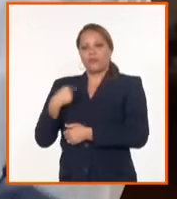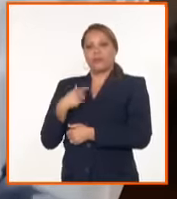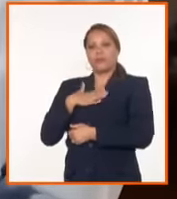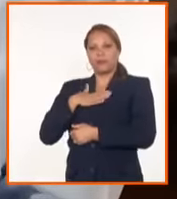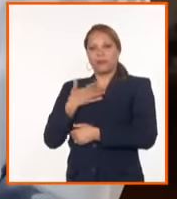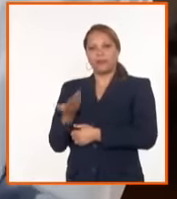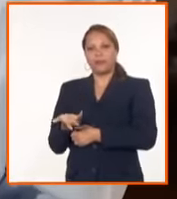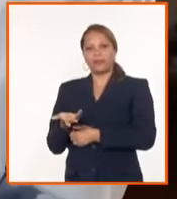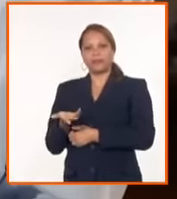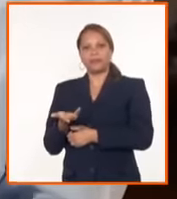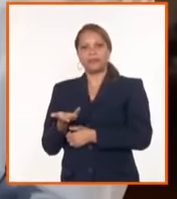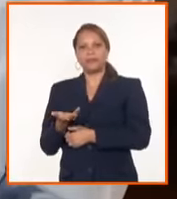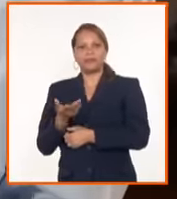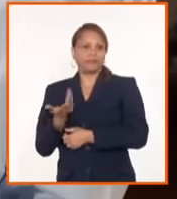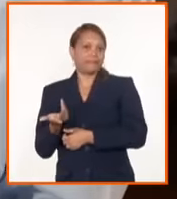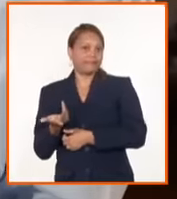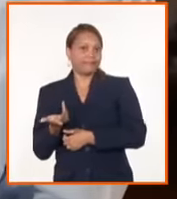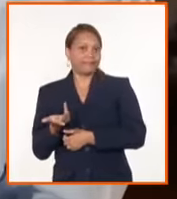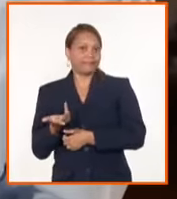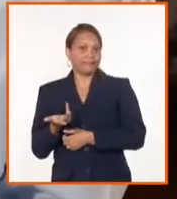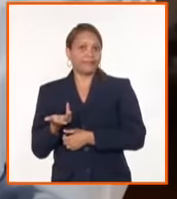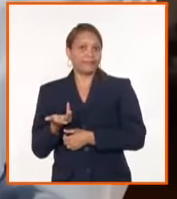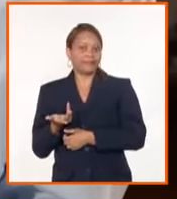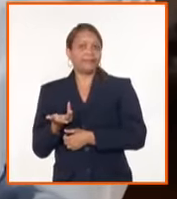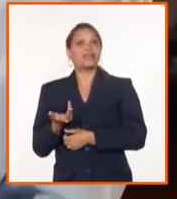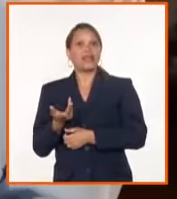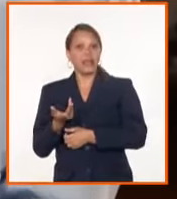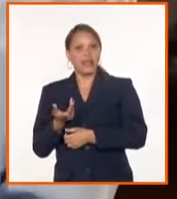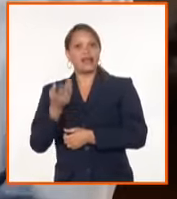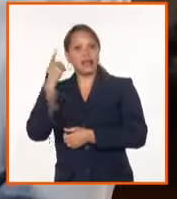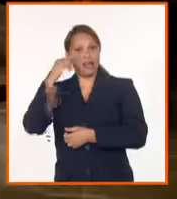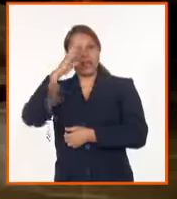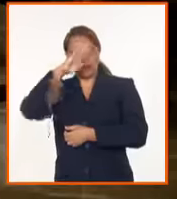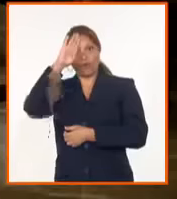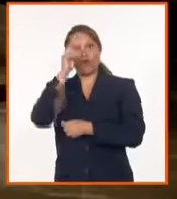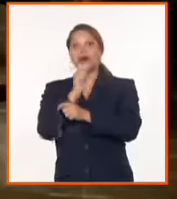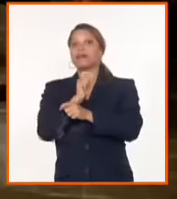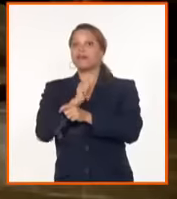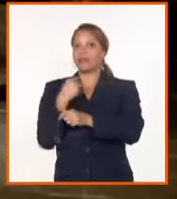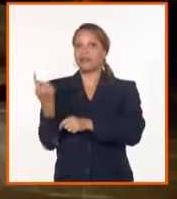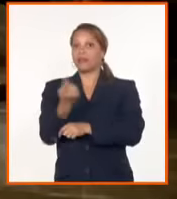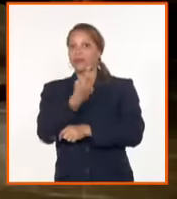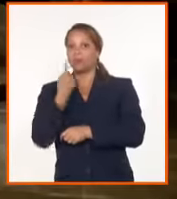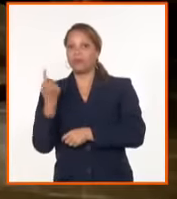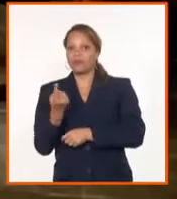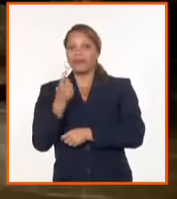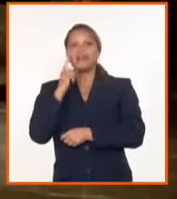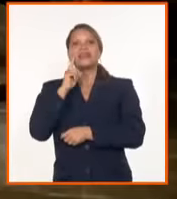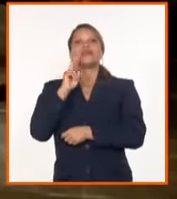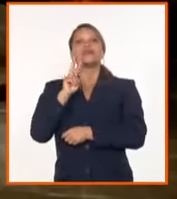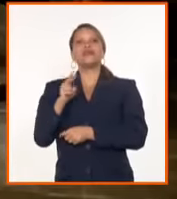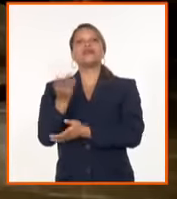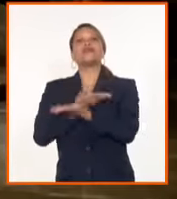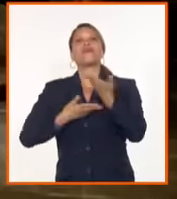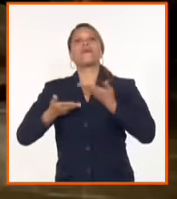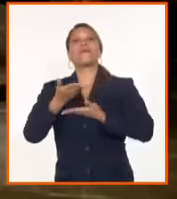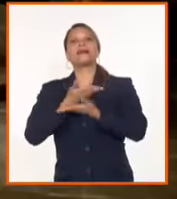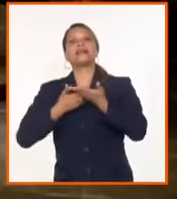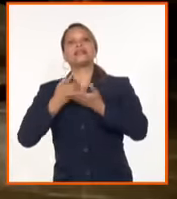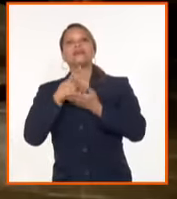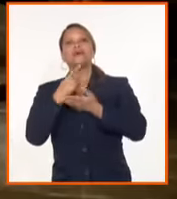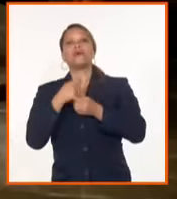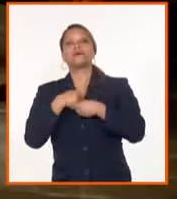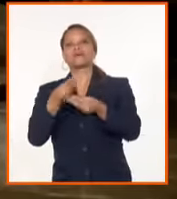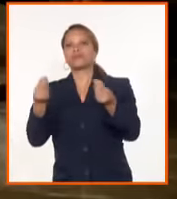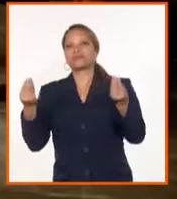protocolos y por sus propios medicamentos? Yo creo que en eso Cuba dio una enseñanza y además la dimos compartiendo eso con el mundo y